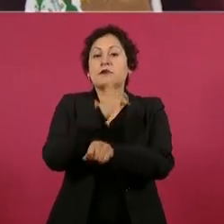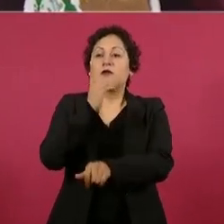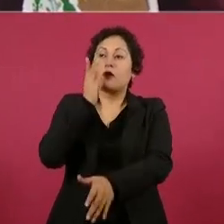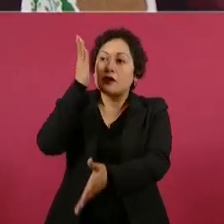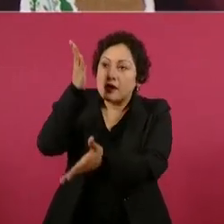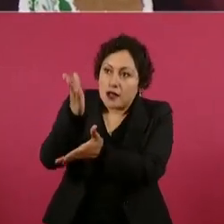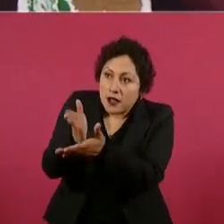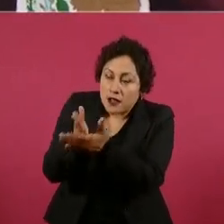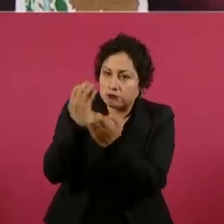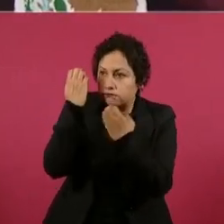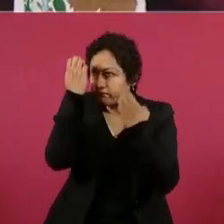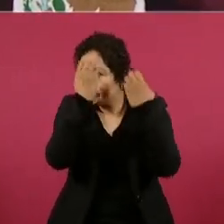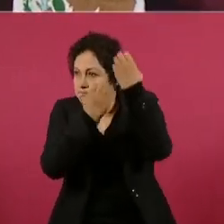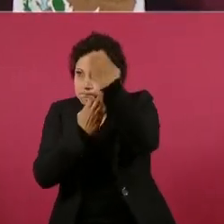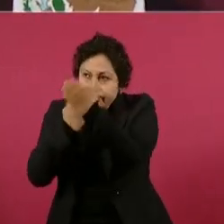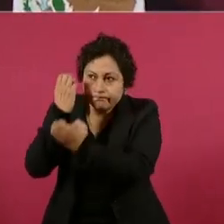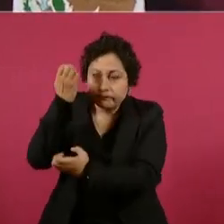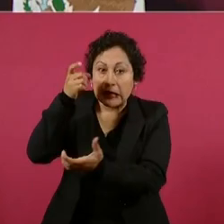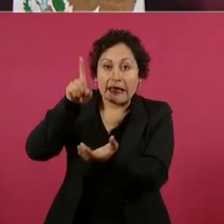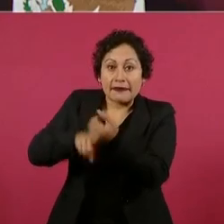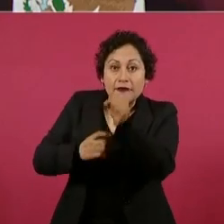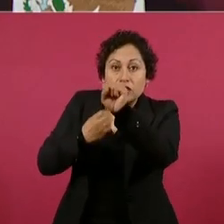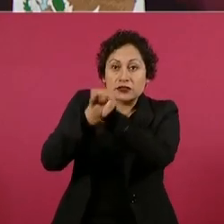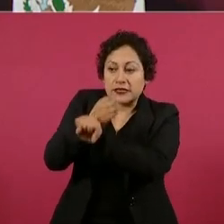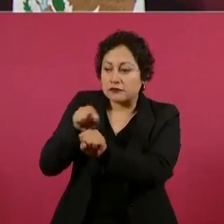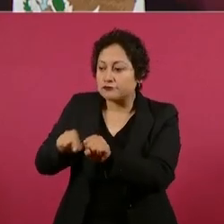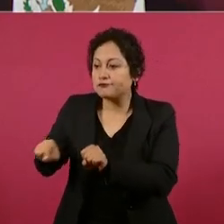las obras en cada estado,